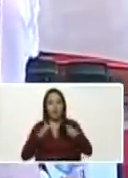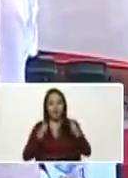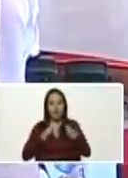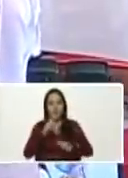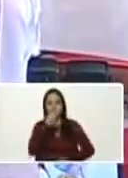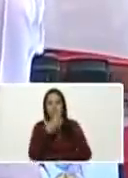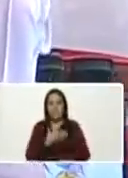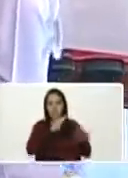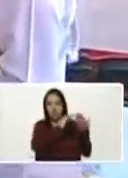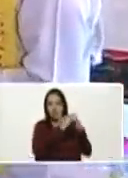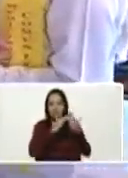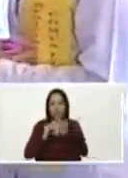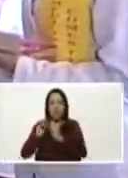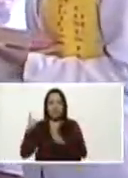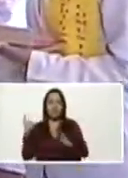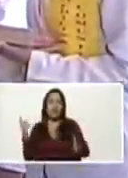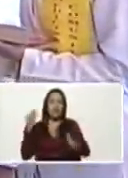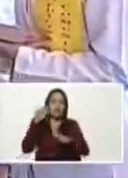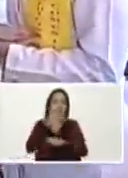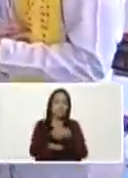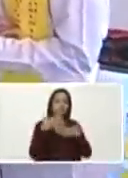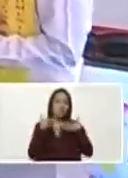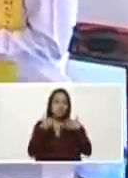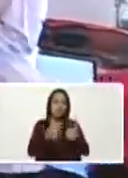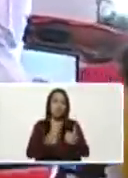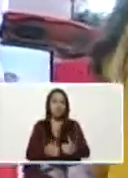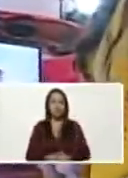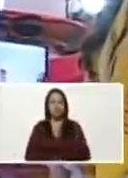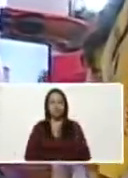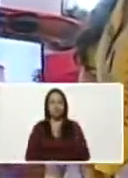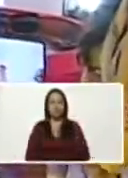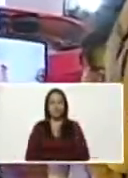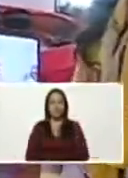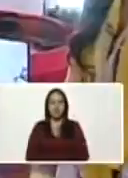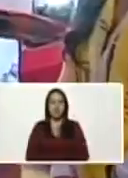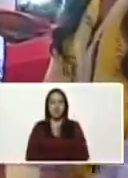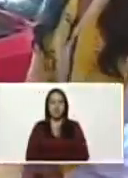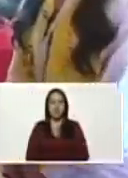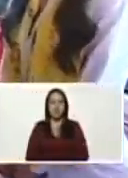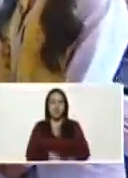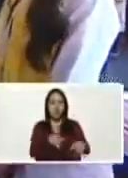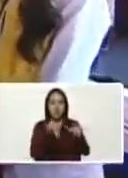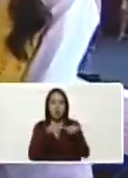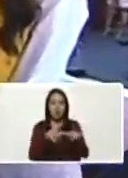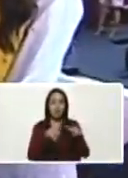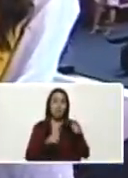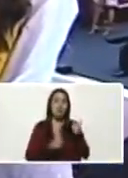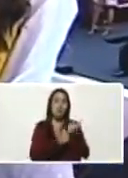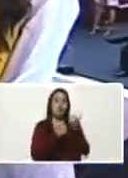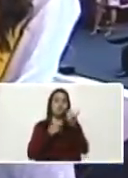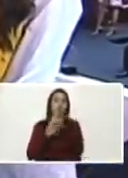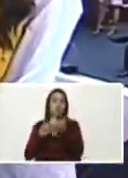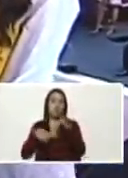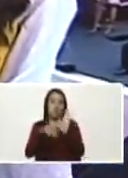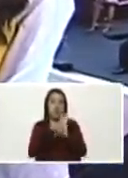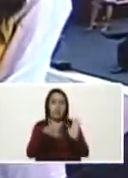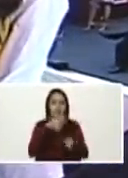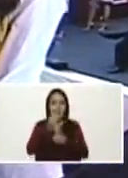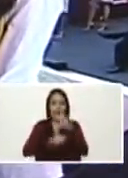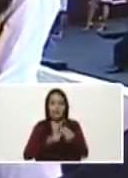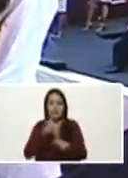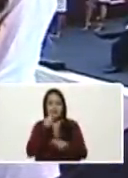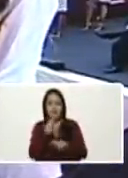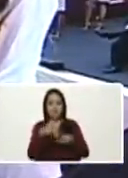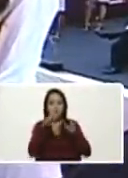del colectivo y el acceso a la salud. Y en este contexto de soporte jurídico y lo estipulado en